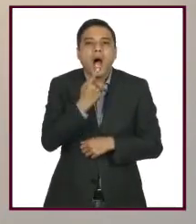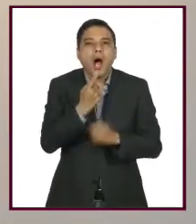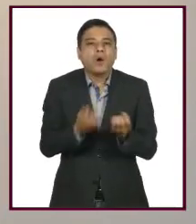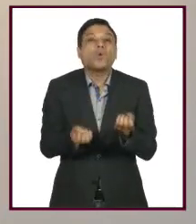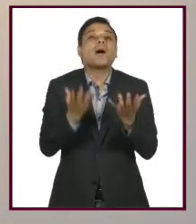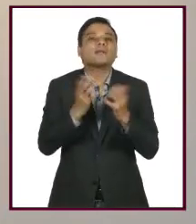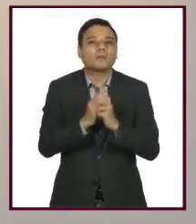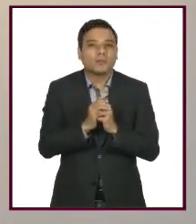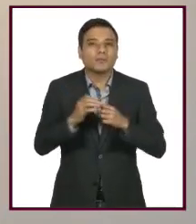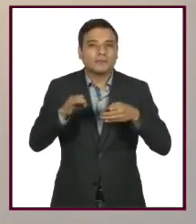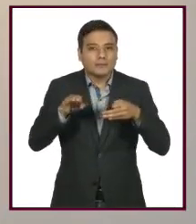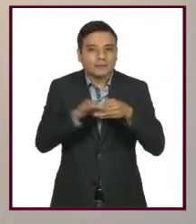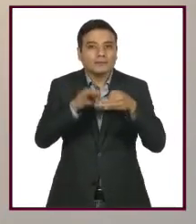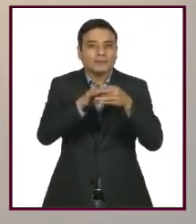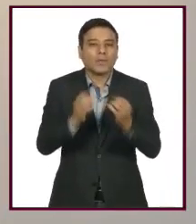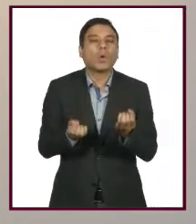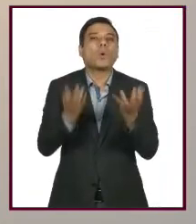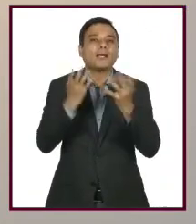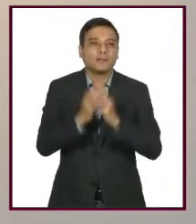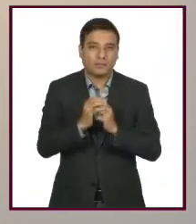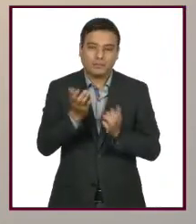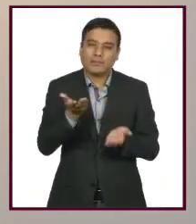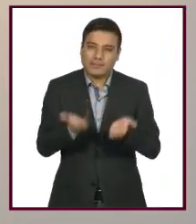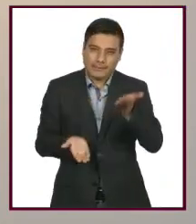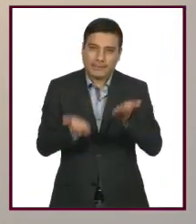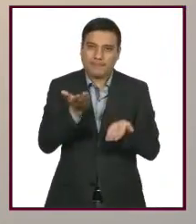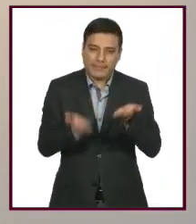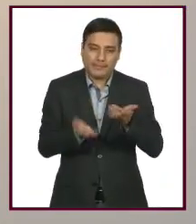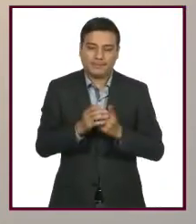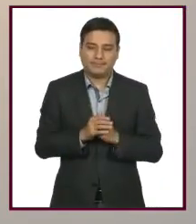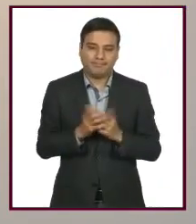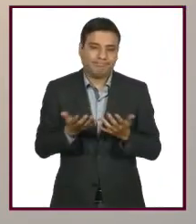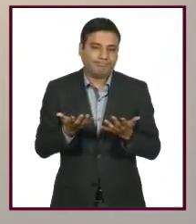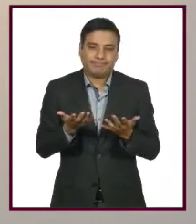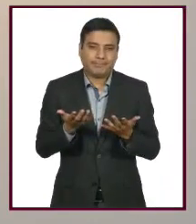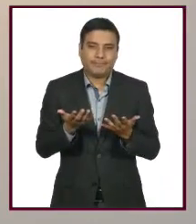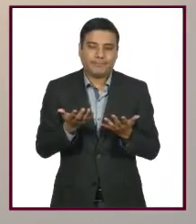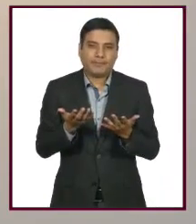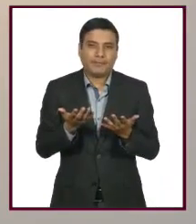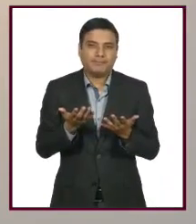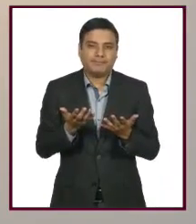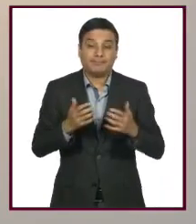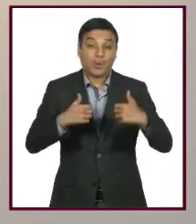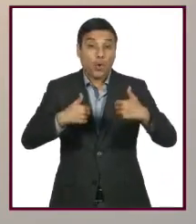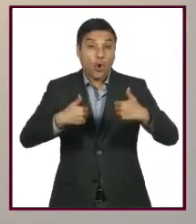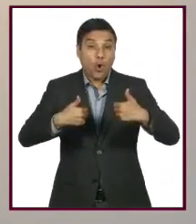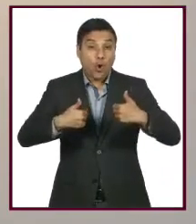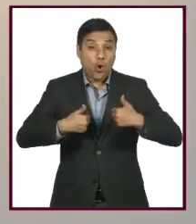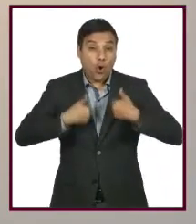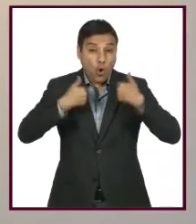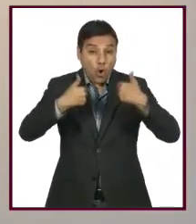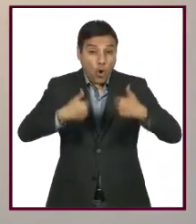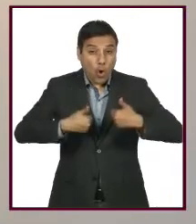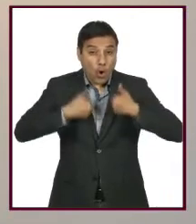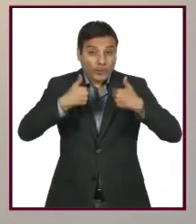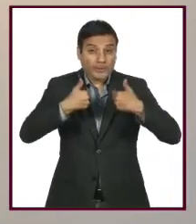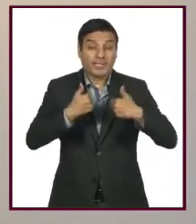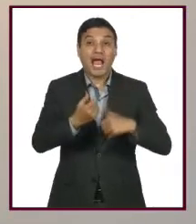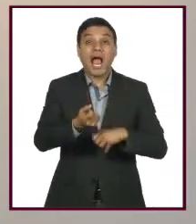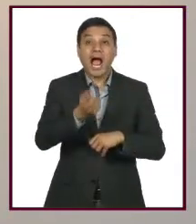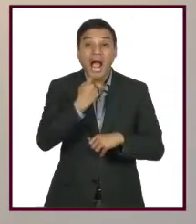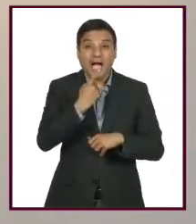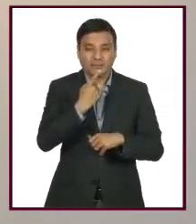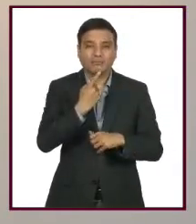con la que se consume esta sustancia. Sin embargo, ya hablando de las y los adolescentes, pues sí hay efectos que pueden